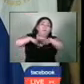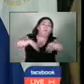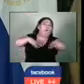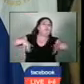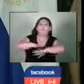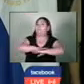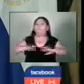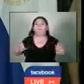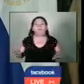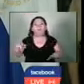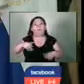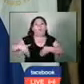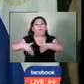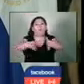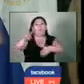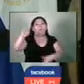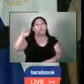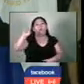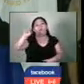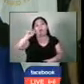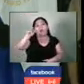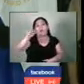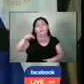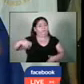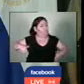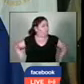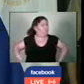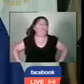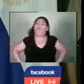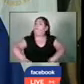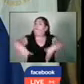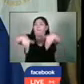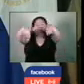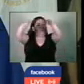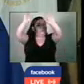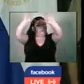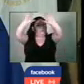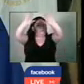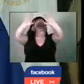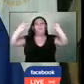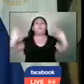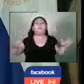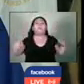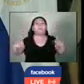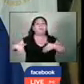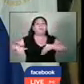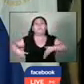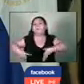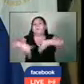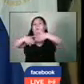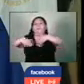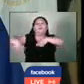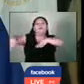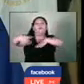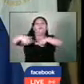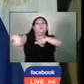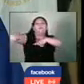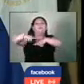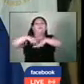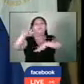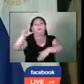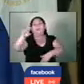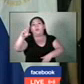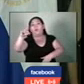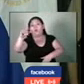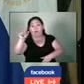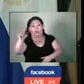viaducto Francisco Morazán, sino que se va a arreglar toda la carretera. Y va a conectar al final con el periférico Claudia Lars. Entonces,